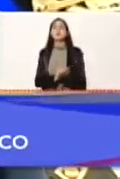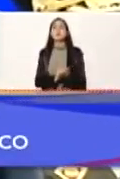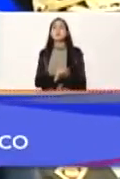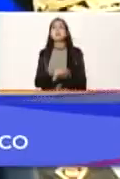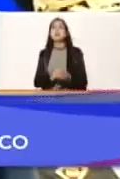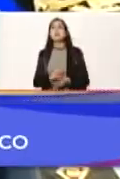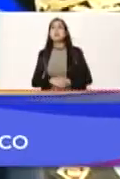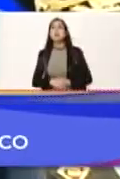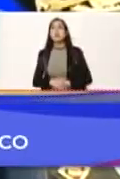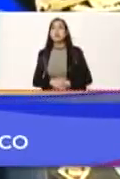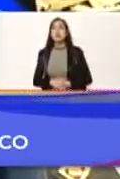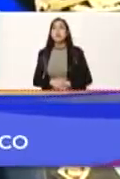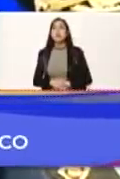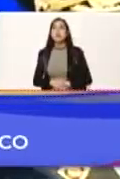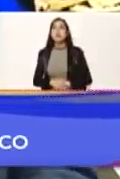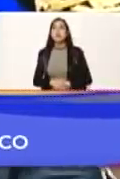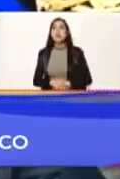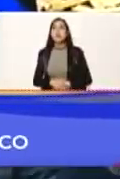con